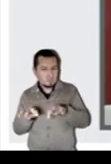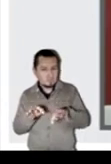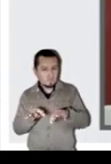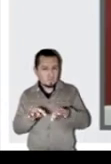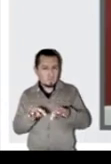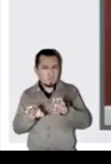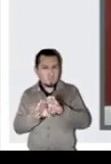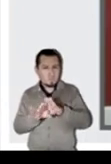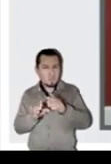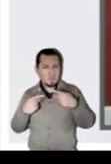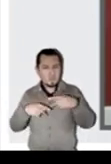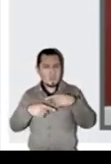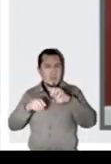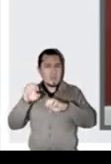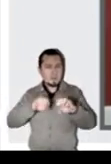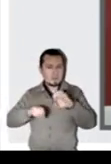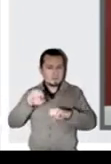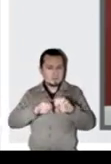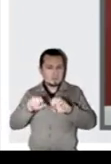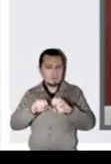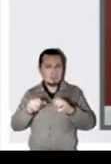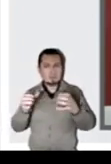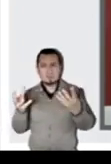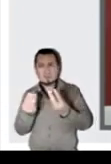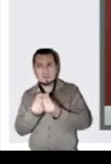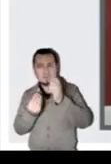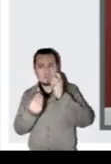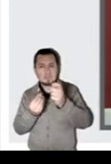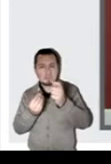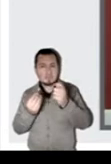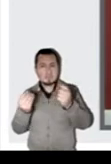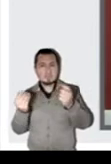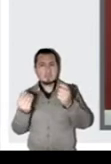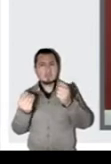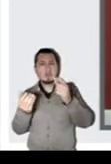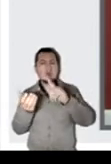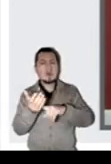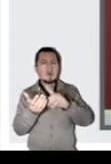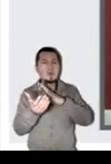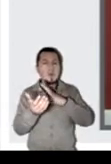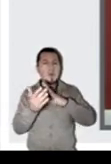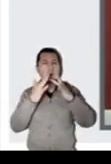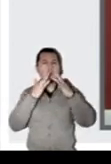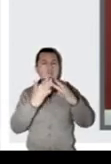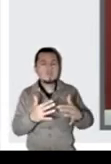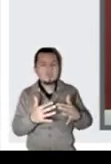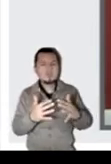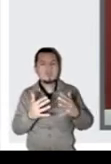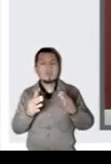convencimiento con los empresarios de que no tienen exiliados que no tienen contaminaciones